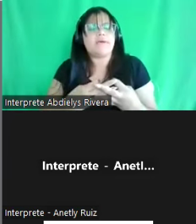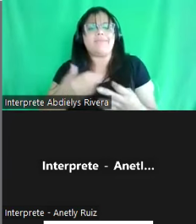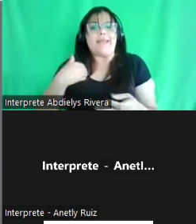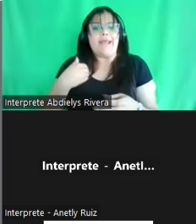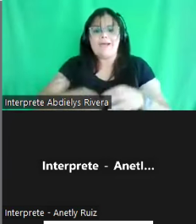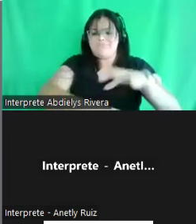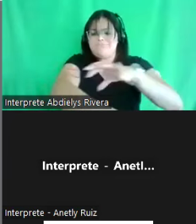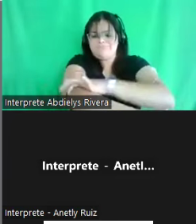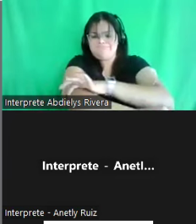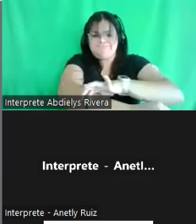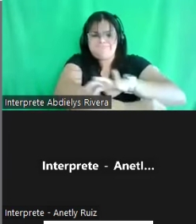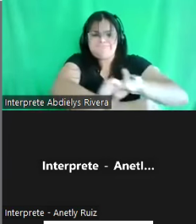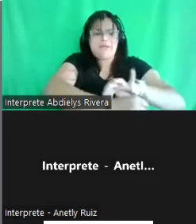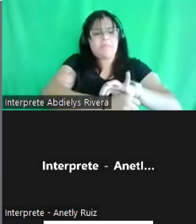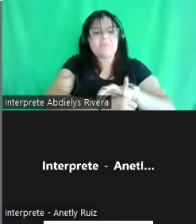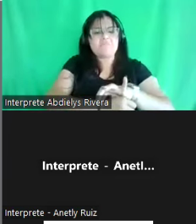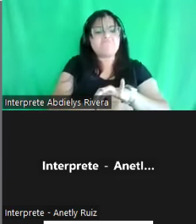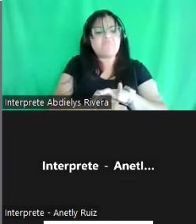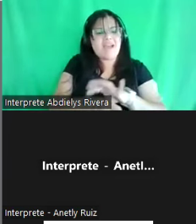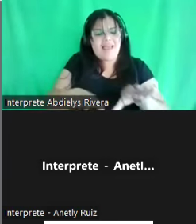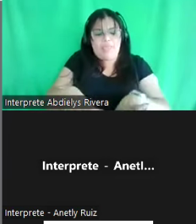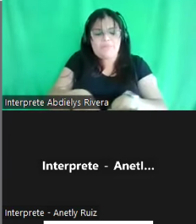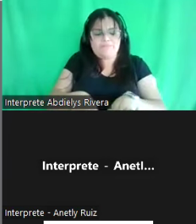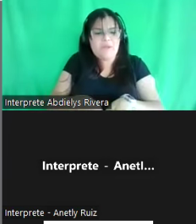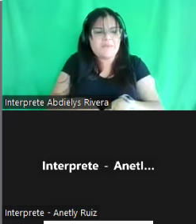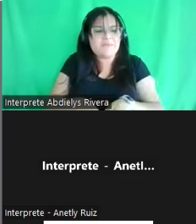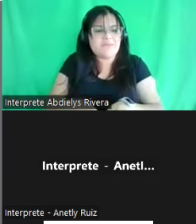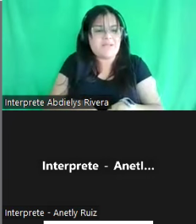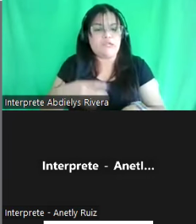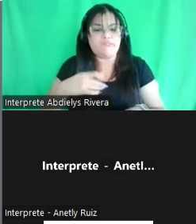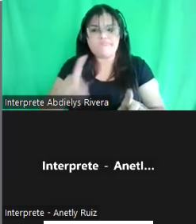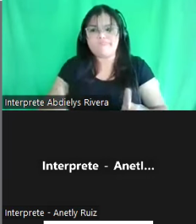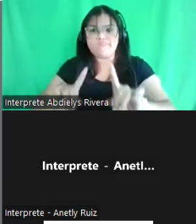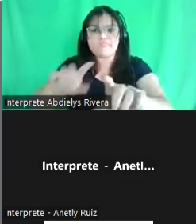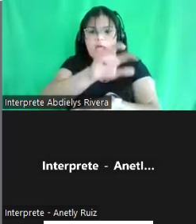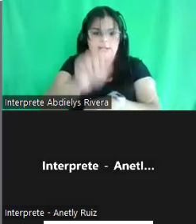tocó llevarlo a la cita y era como que, pues, me voy al lobby,